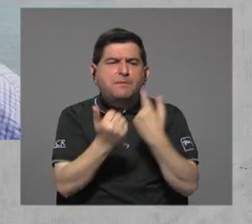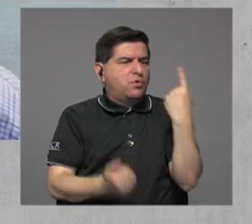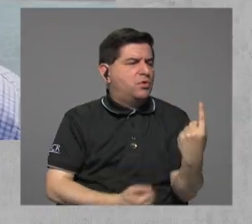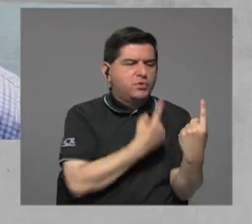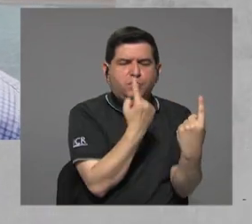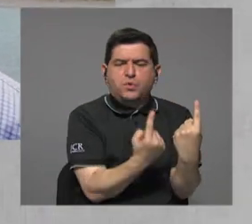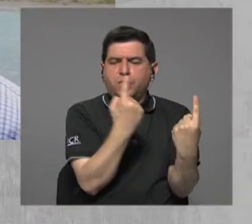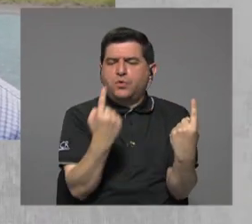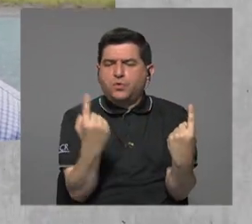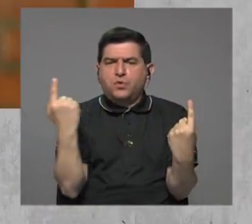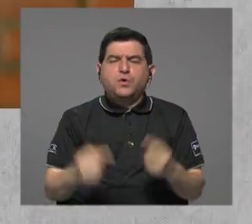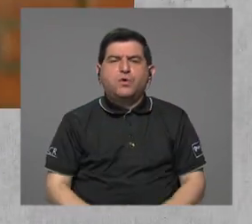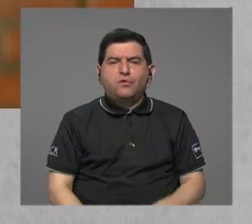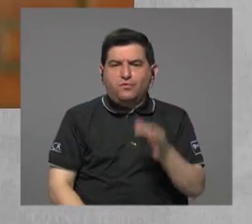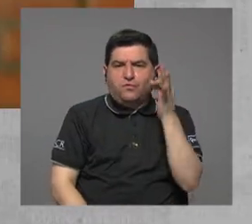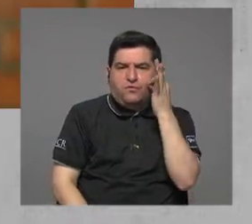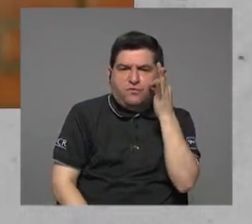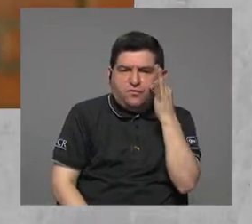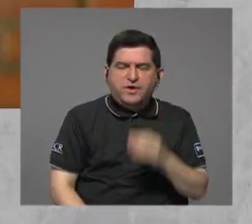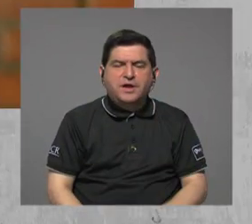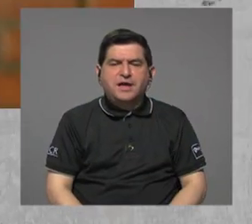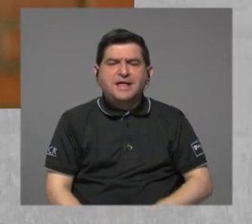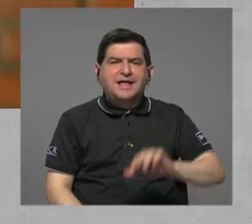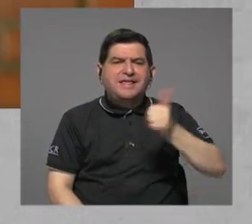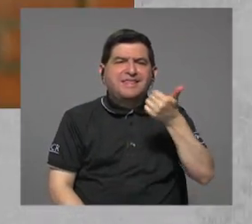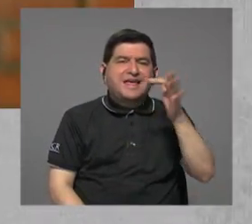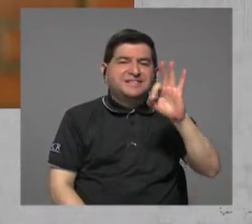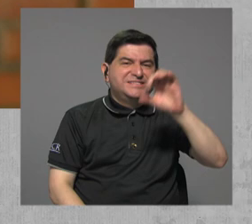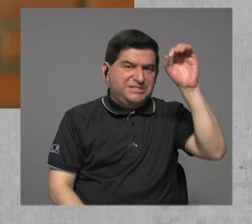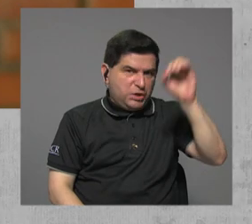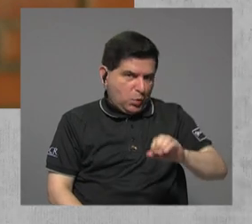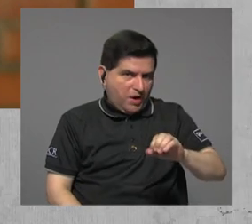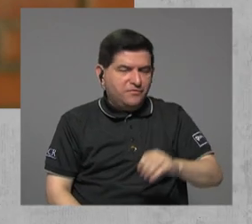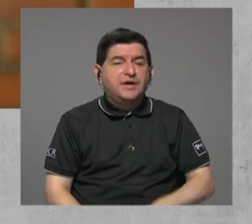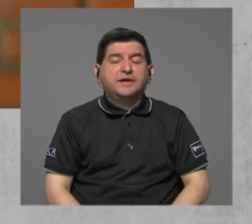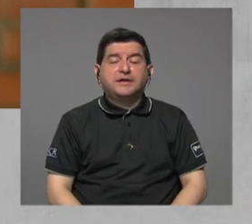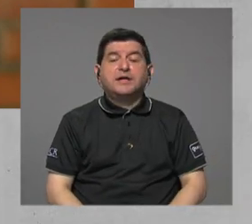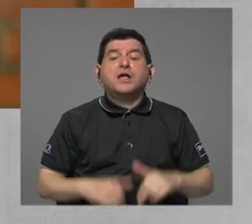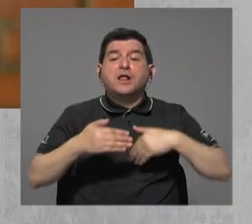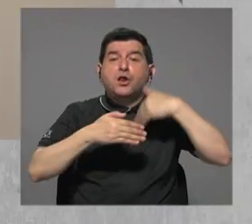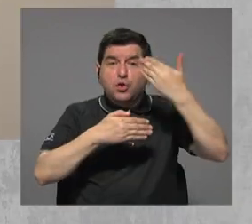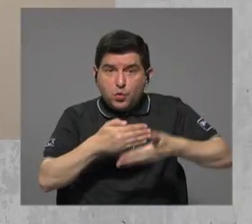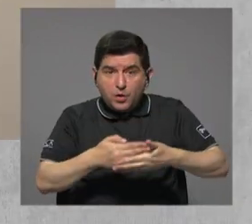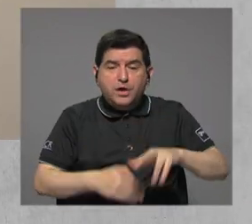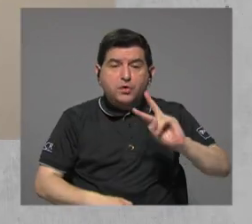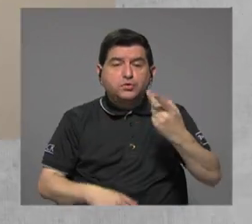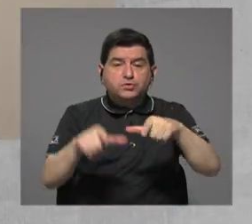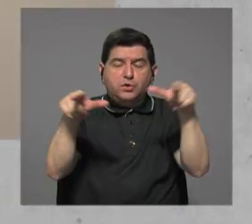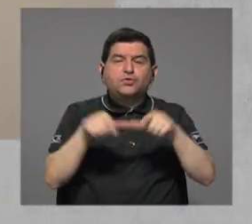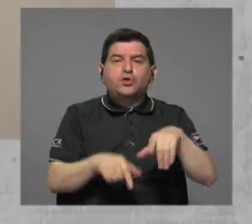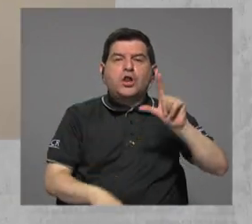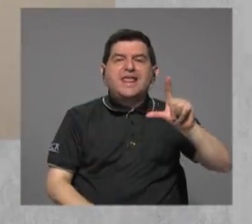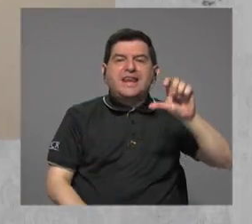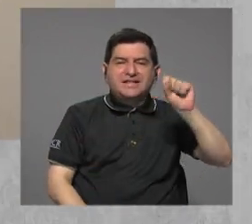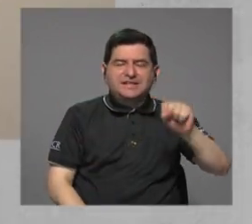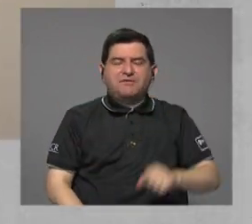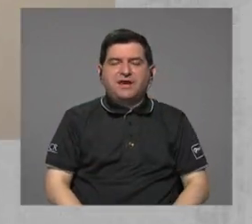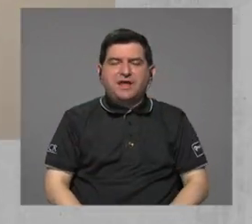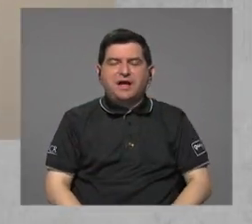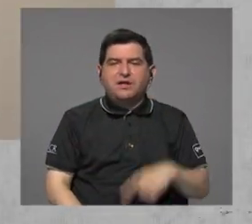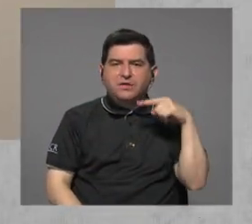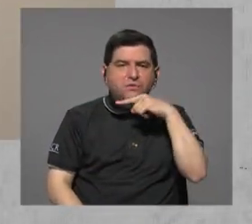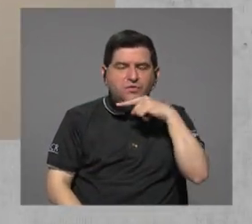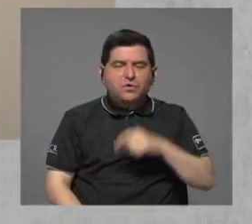uno de ellos aparece josé maría figueres con un 19% seguido en segundo lugar de línea de saurio de unidad social cristiana